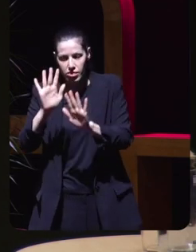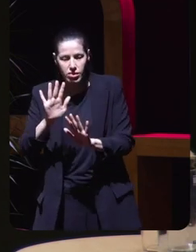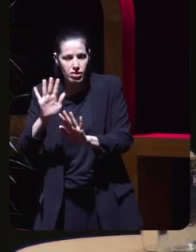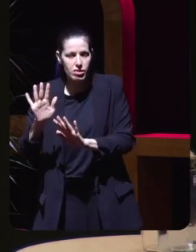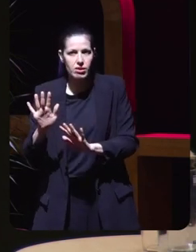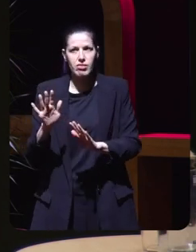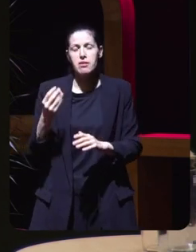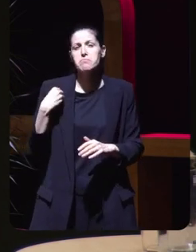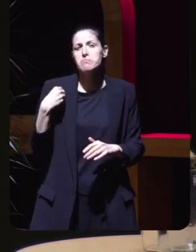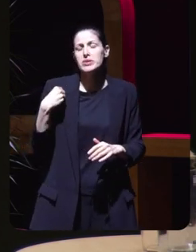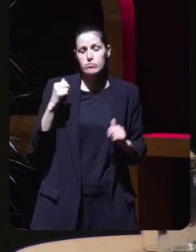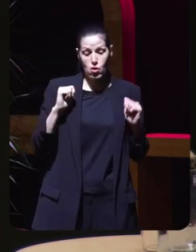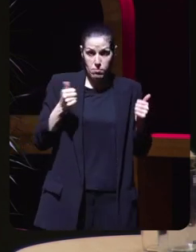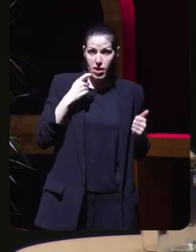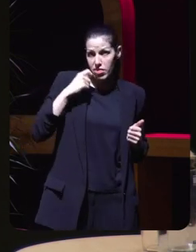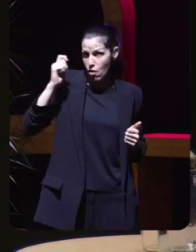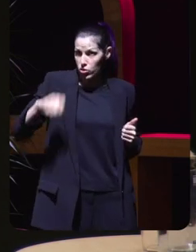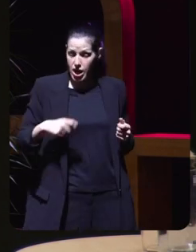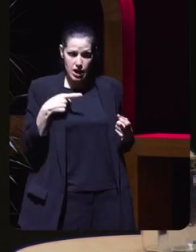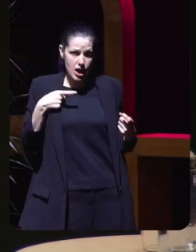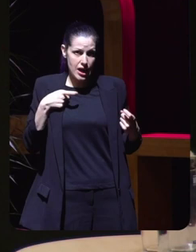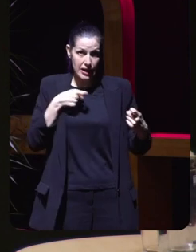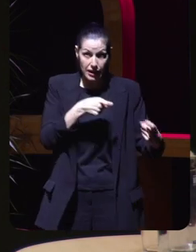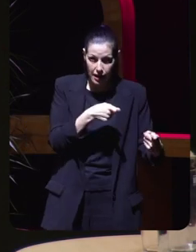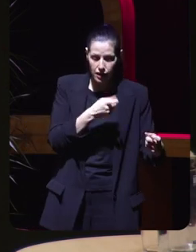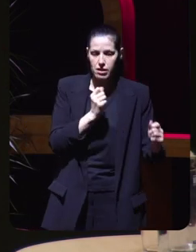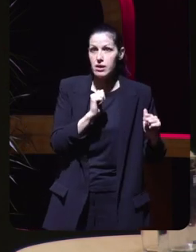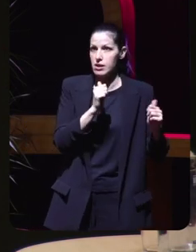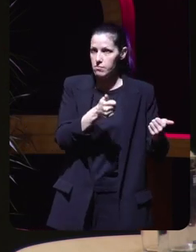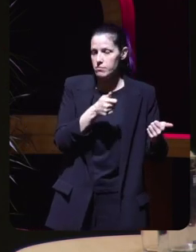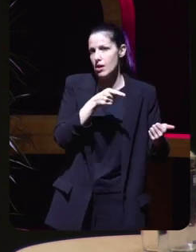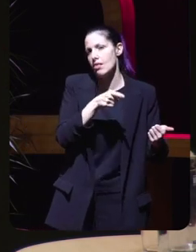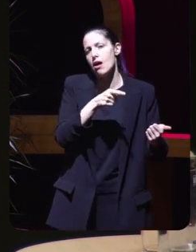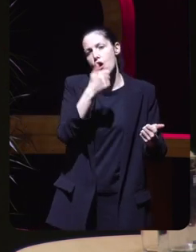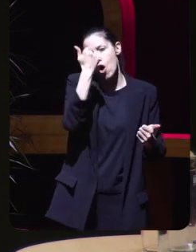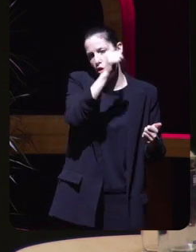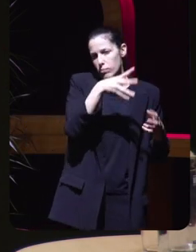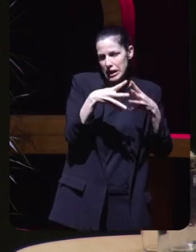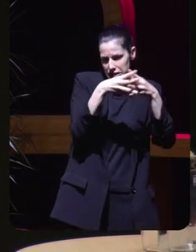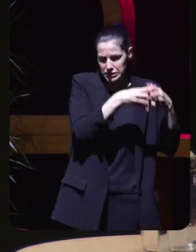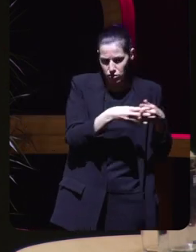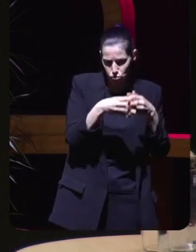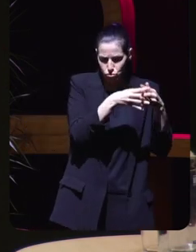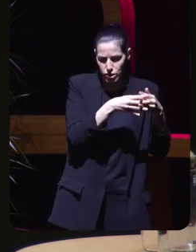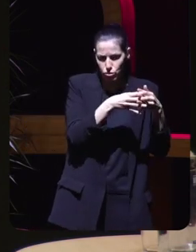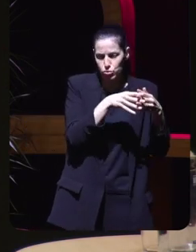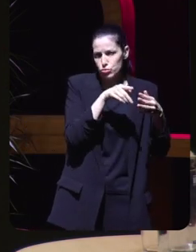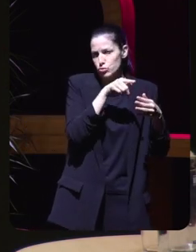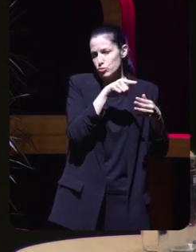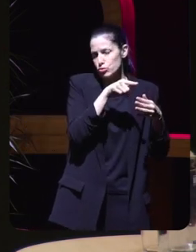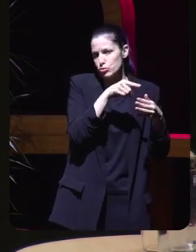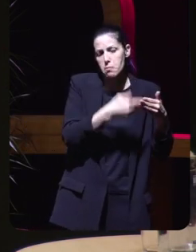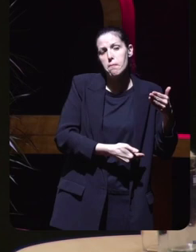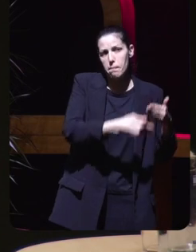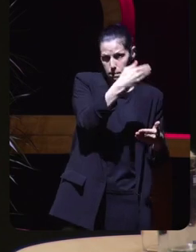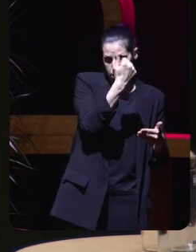la guerra Me parece que fue un sonalista de acné que se llama Matthew Chase no sé si dicen ven pues este este sea